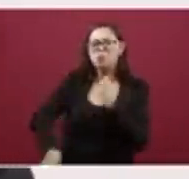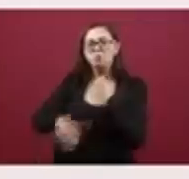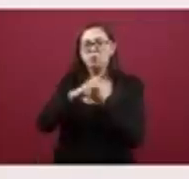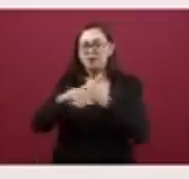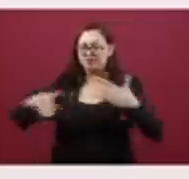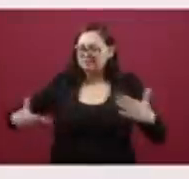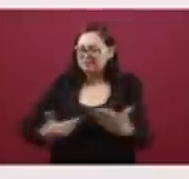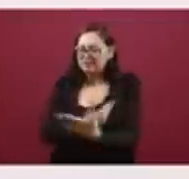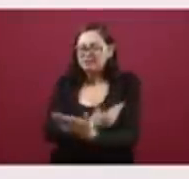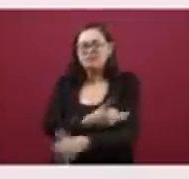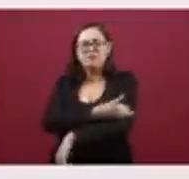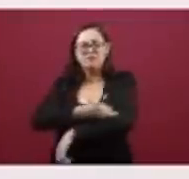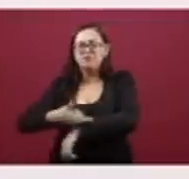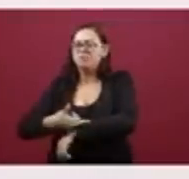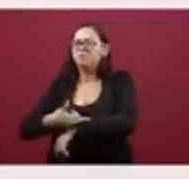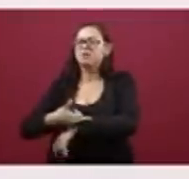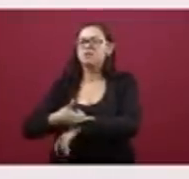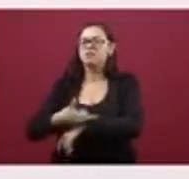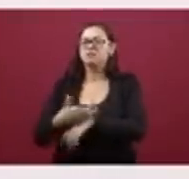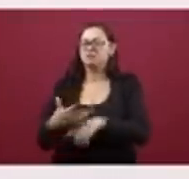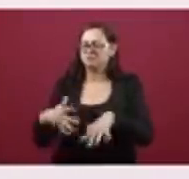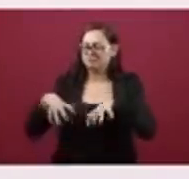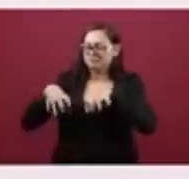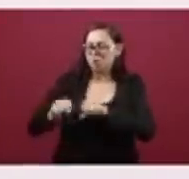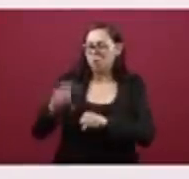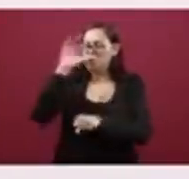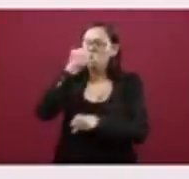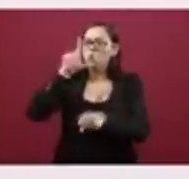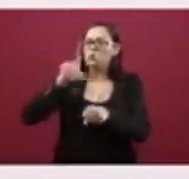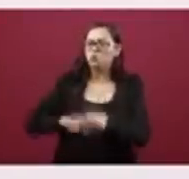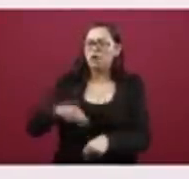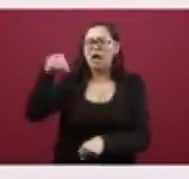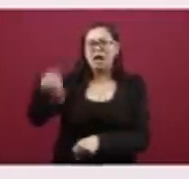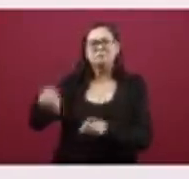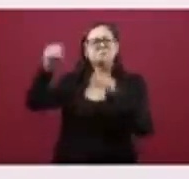familias y sus raíces culturales